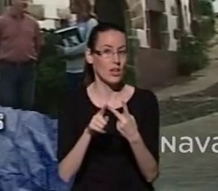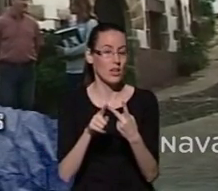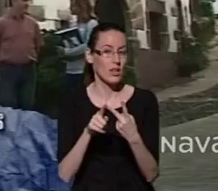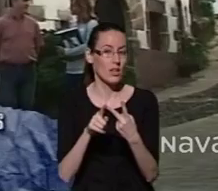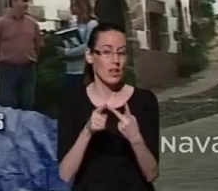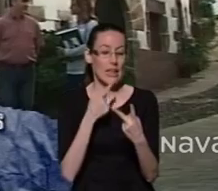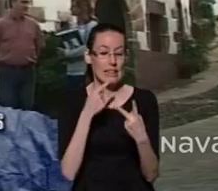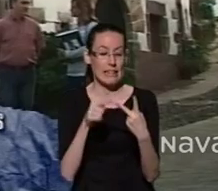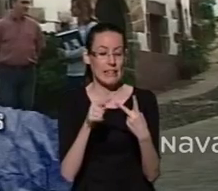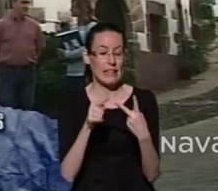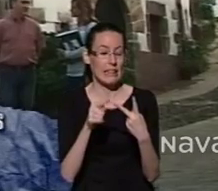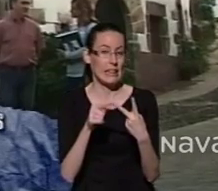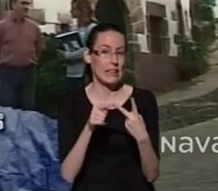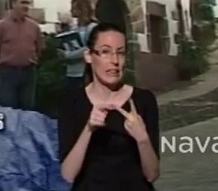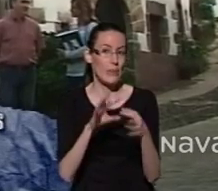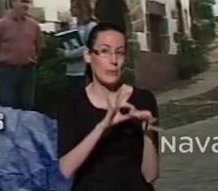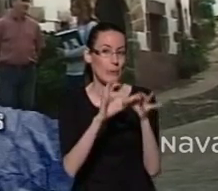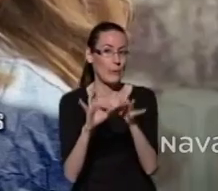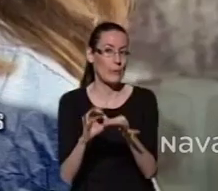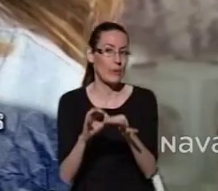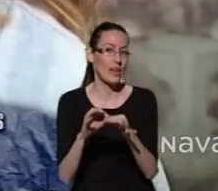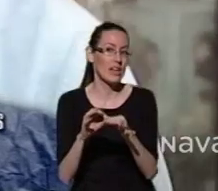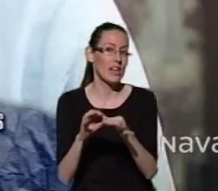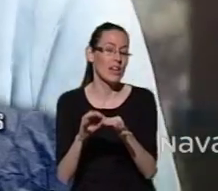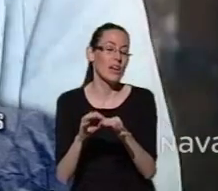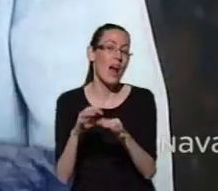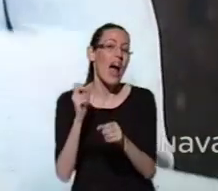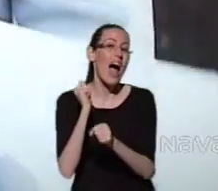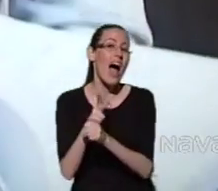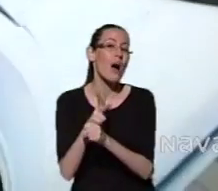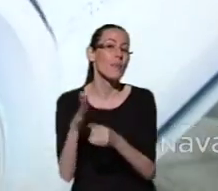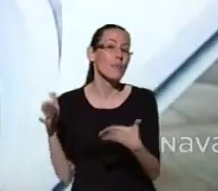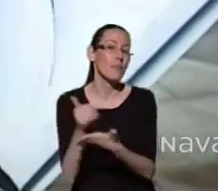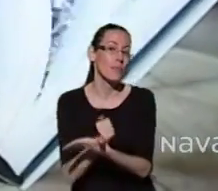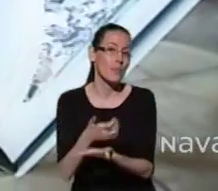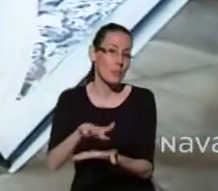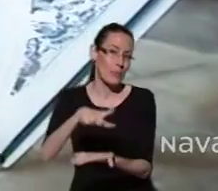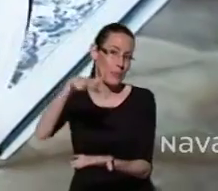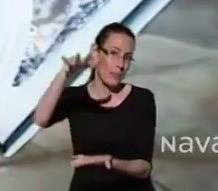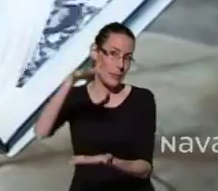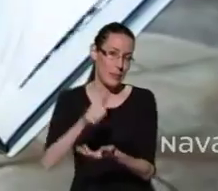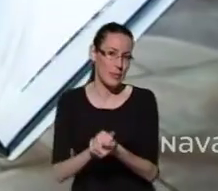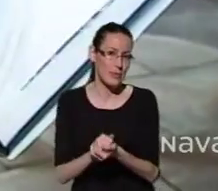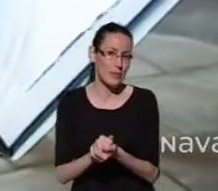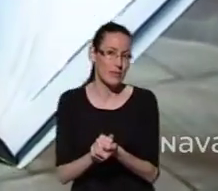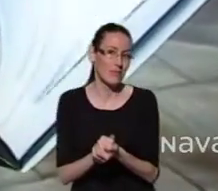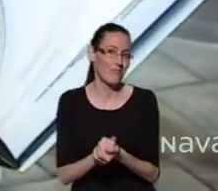que ha habido. Entonces me costó 28.000 euros, 1.500 ejemplares. Entonces tuve que sacar